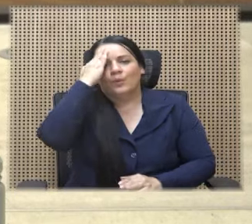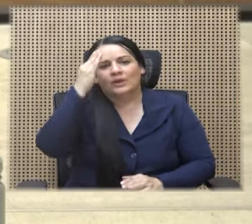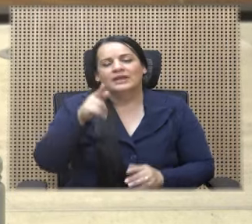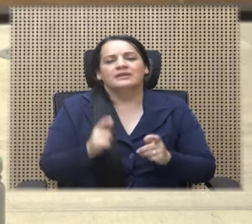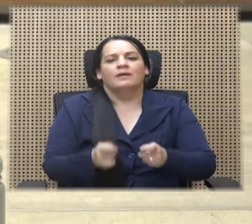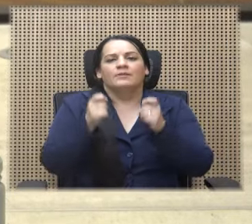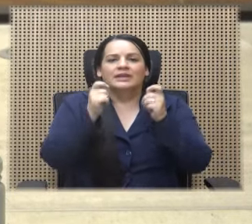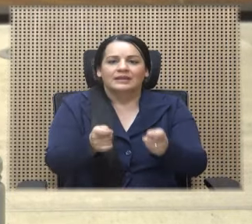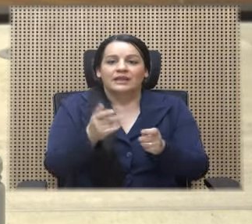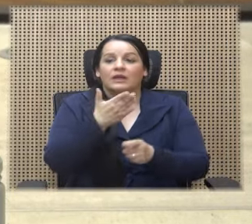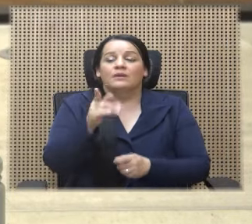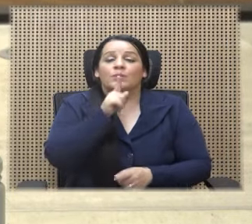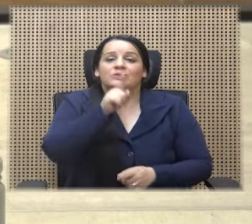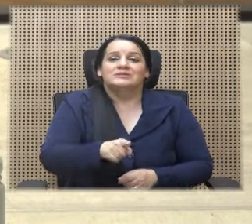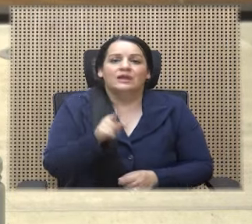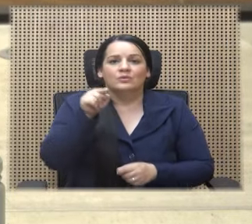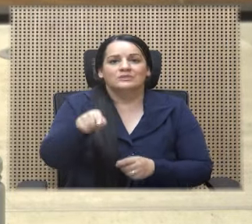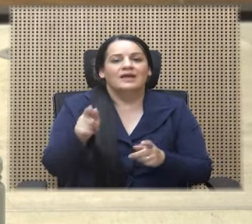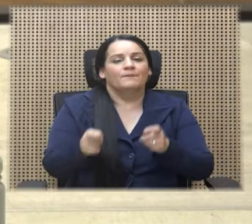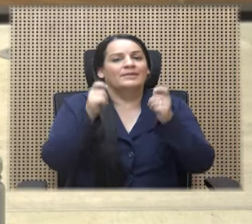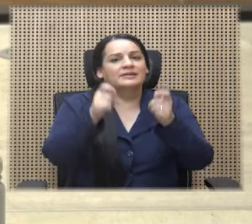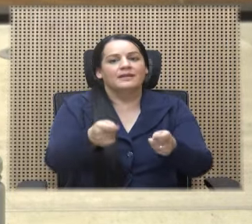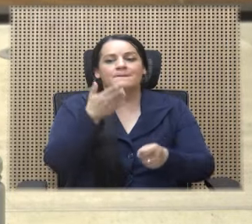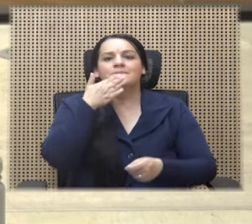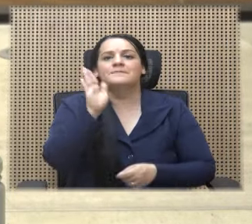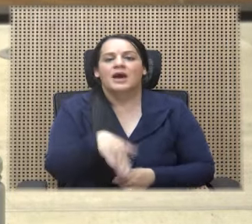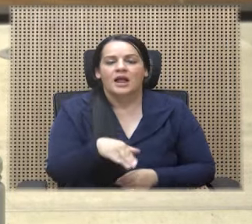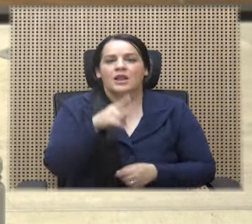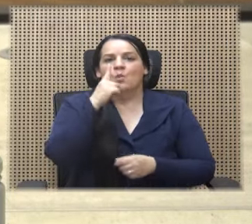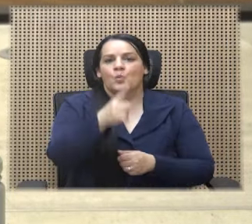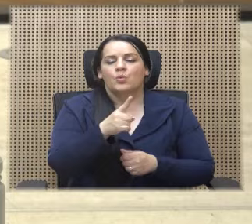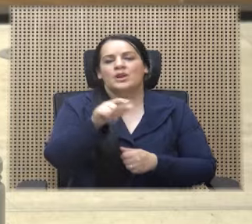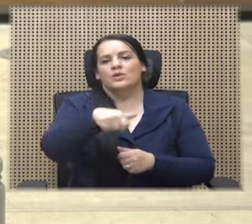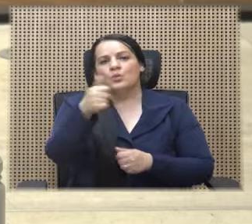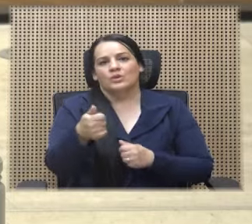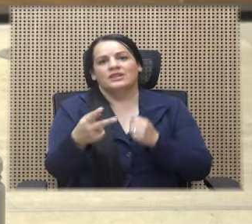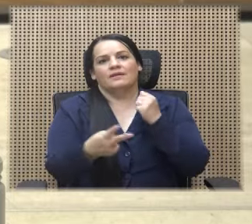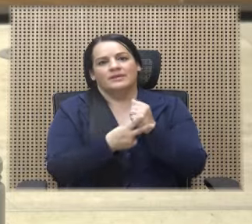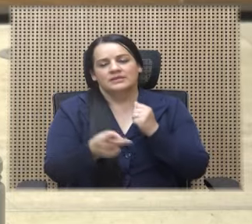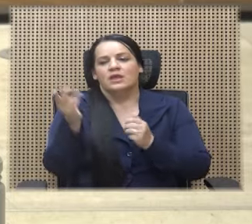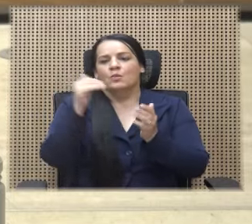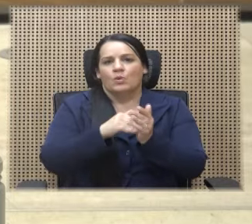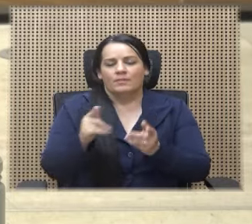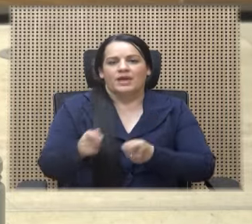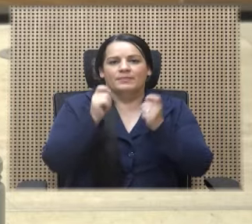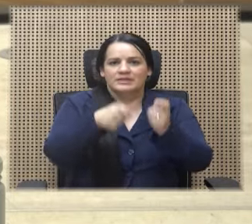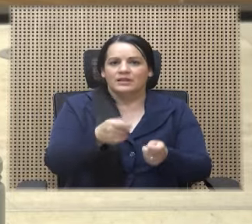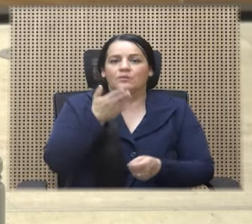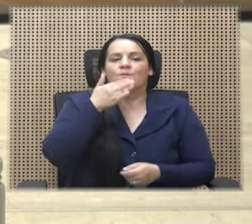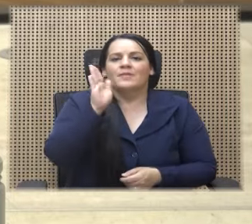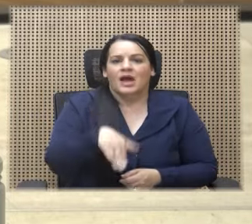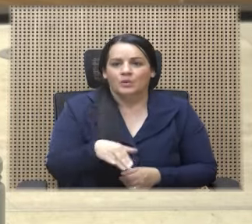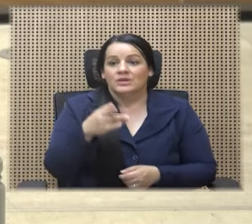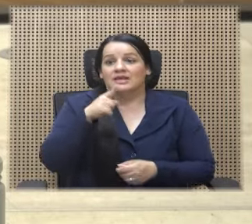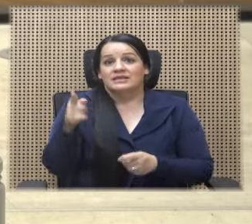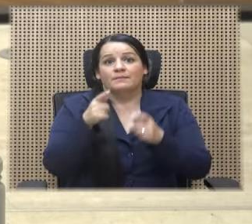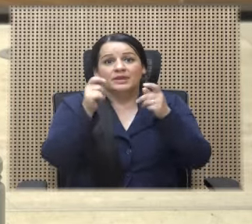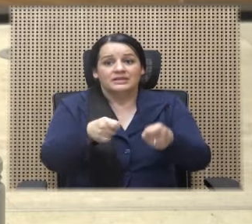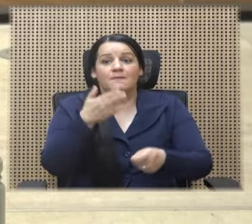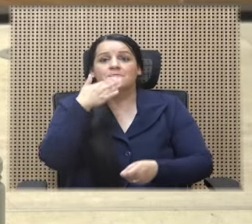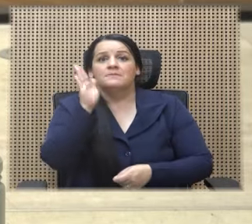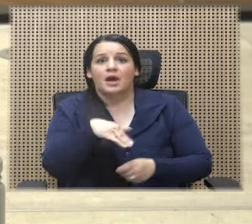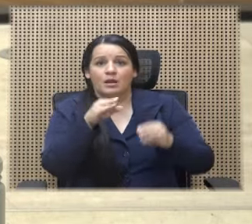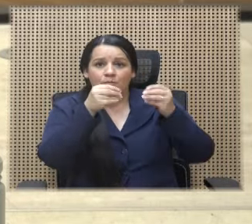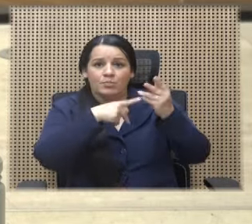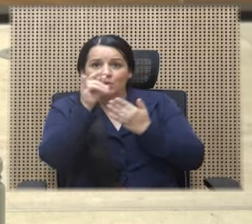el jefe de fracción liberacionista Óscar izquierdo dejó en claro que su bancada se va a dedicar a trabajar por solucionar los problemas que demandan los